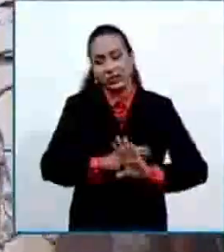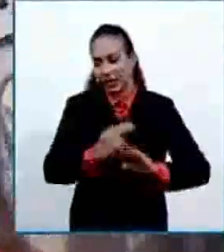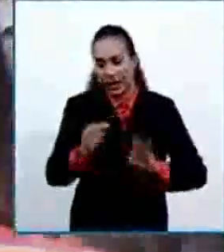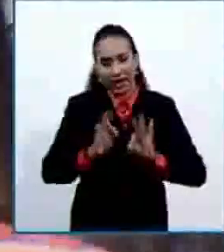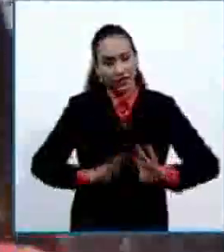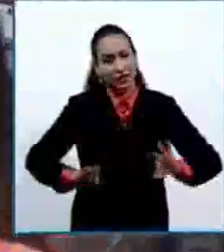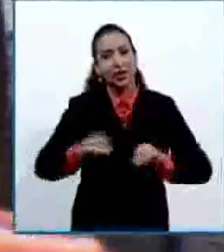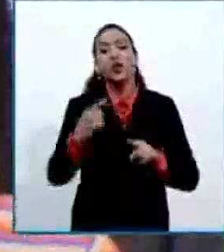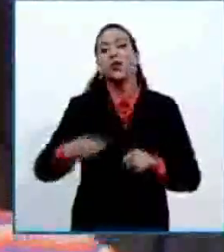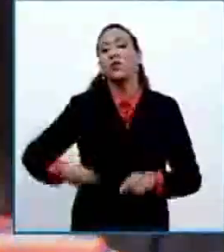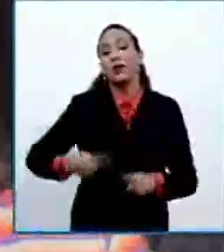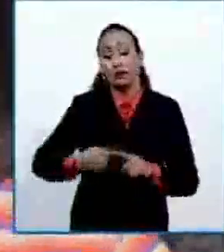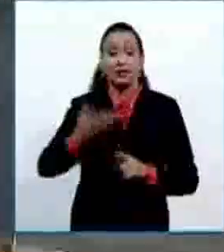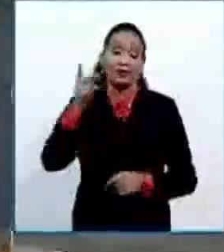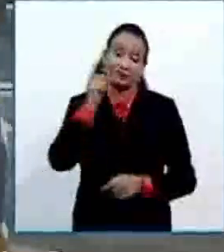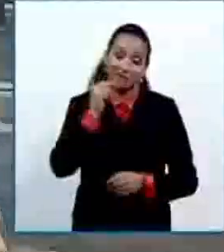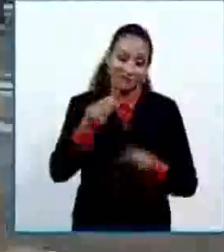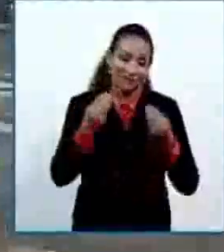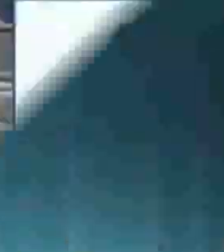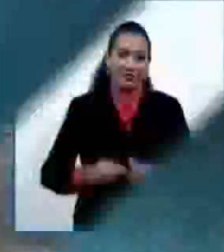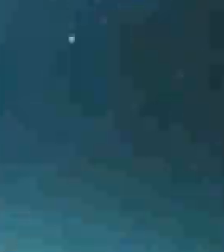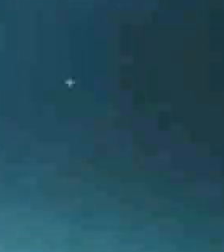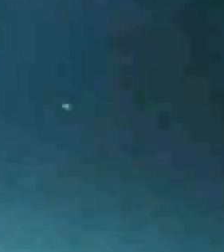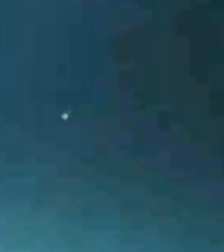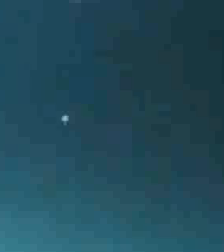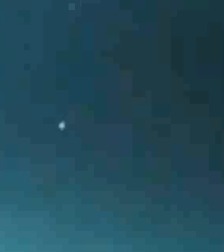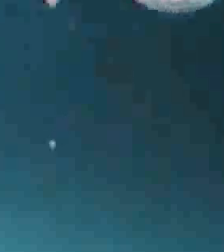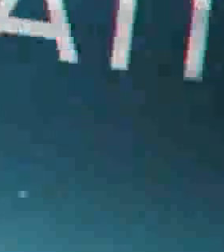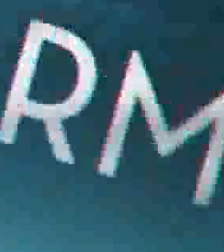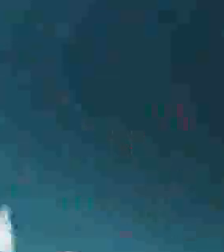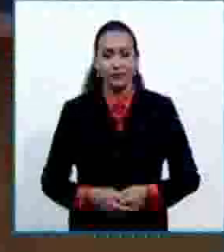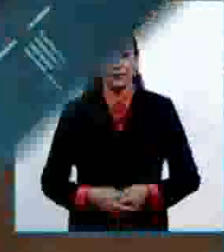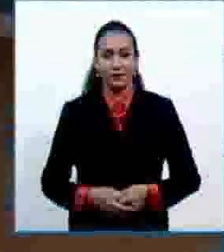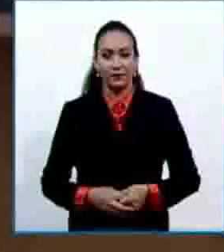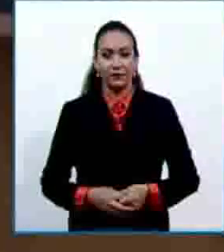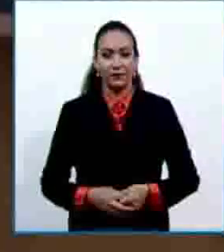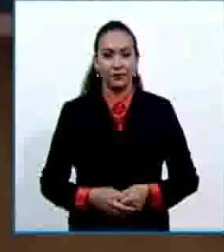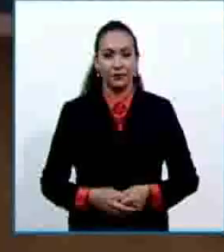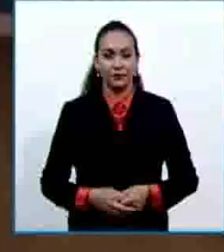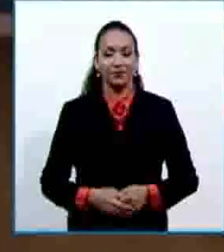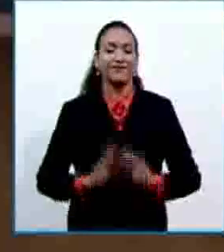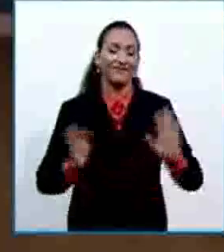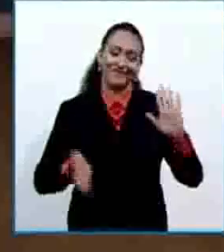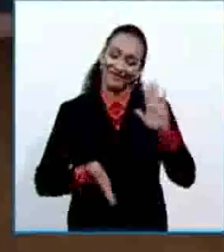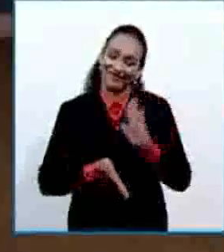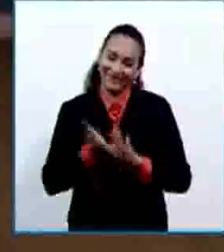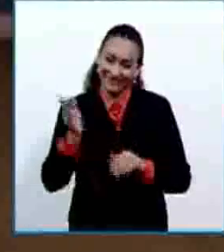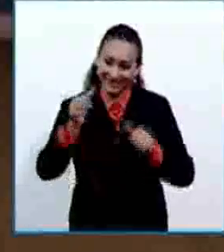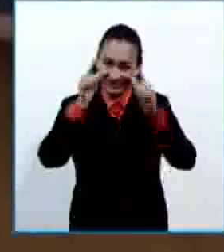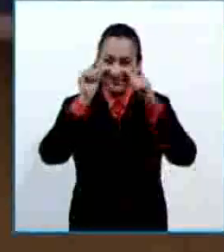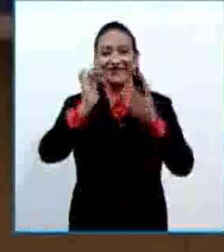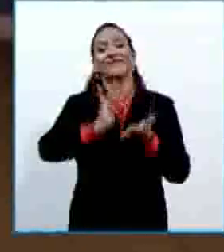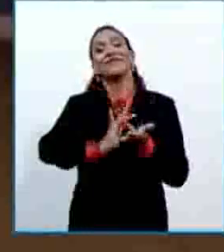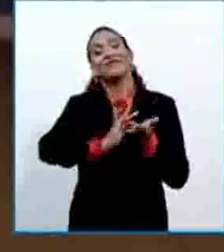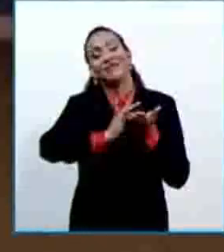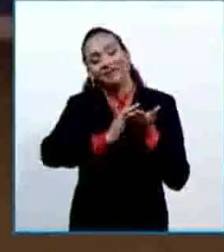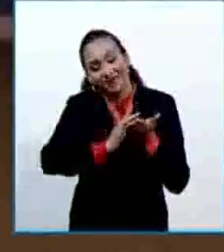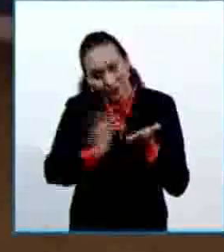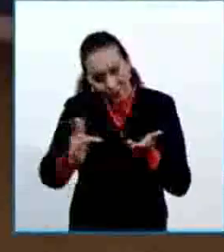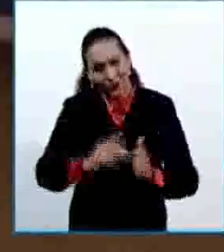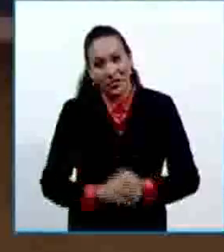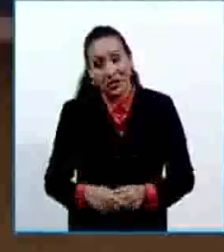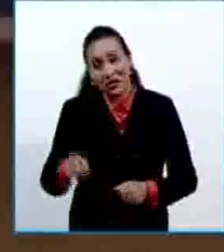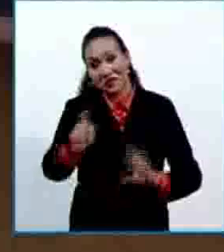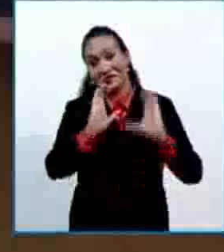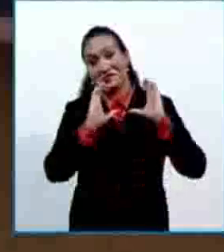cuerpos de seguridad. Y ya nos vamos, como siempre, muchas gracias por haber estado con